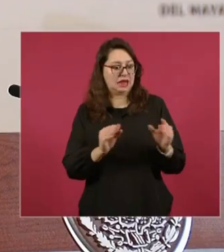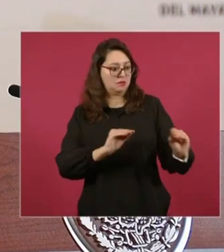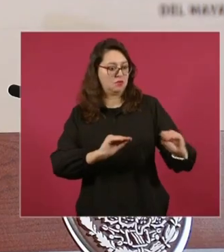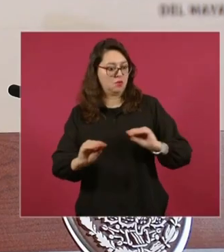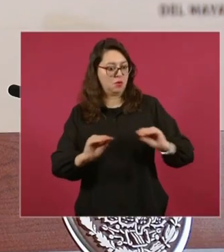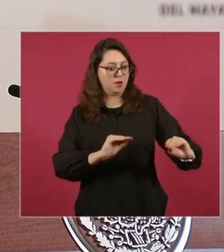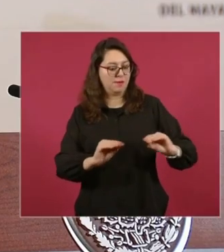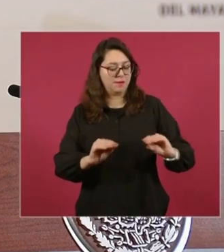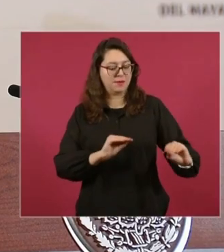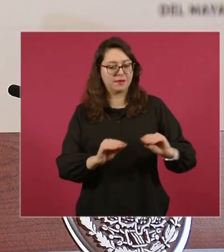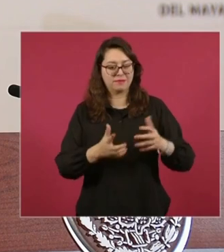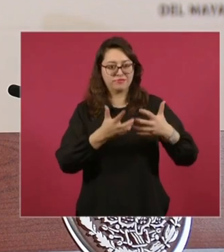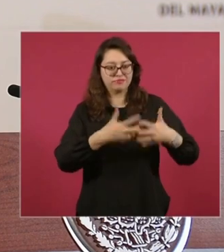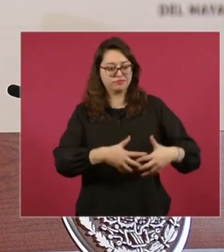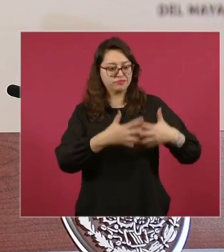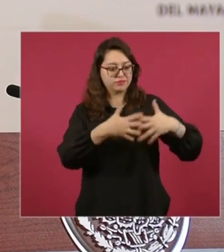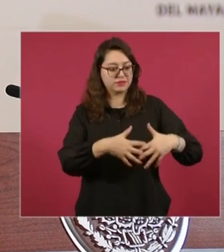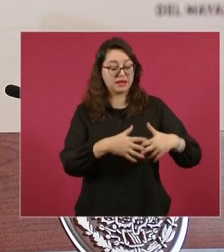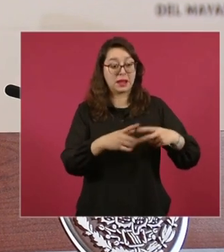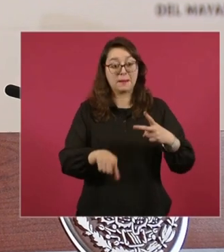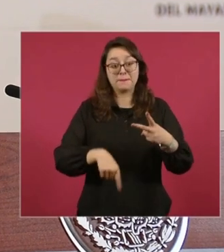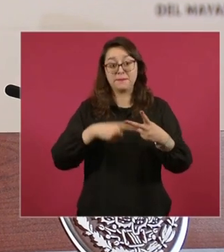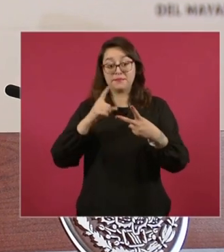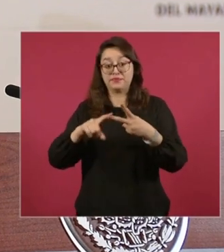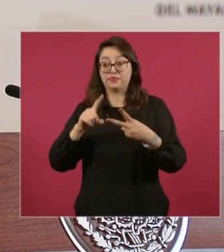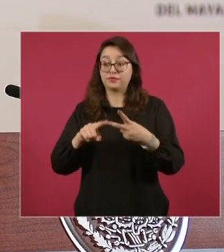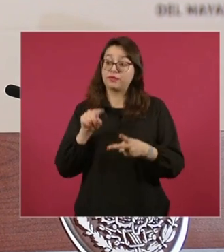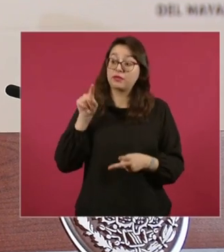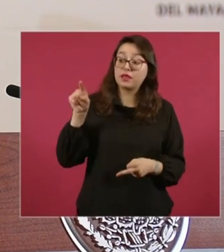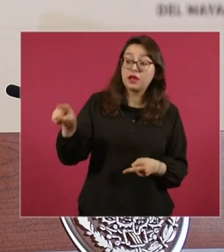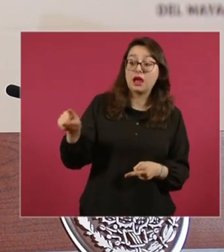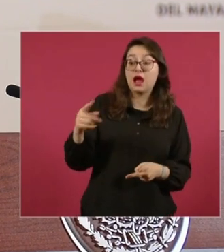terminada la nueva refinería de Dos Bocas,